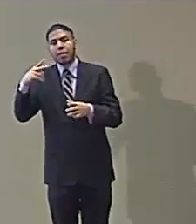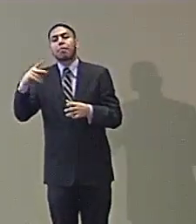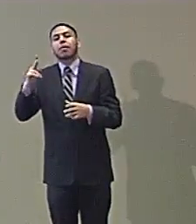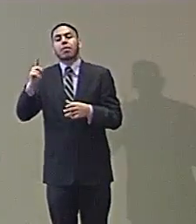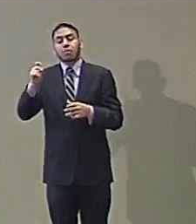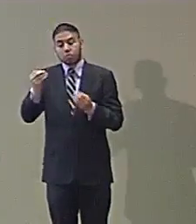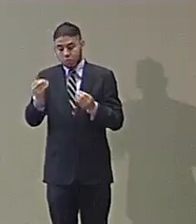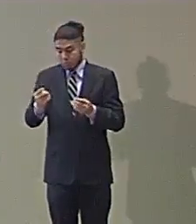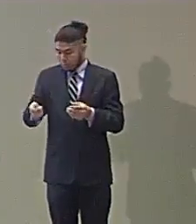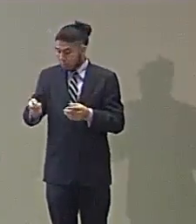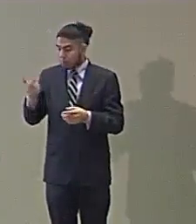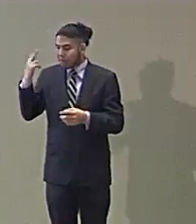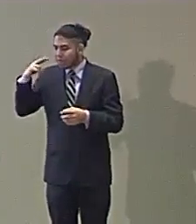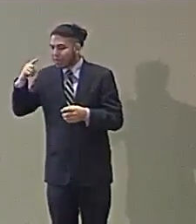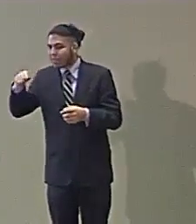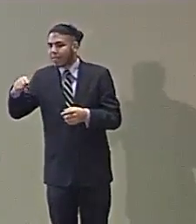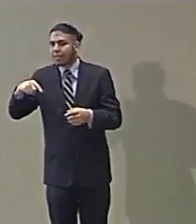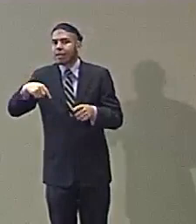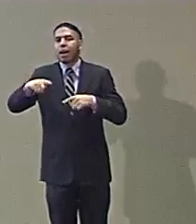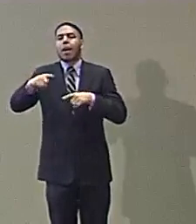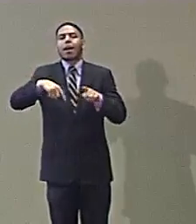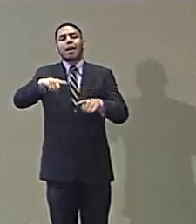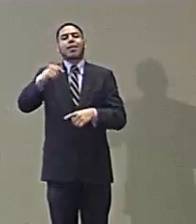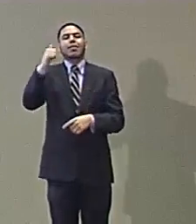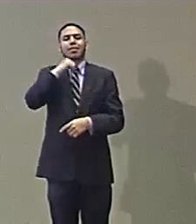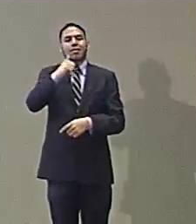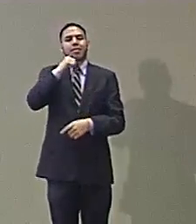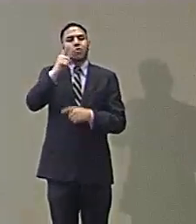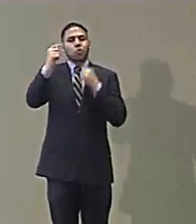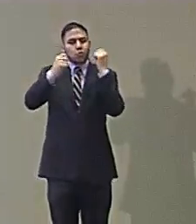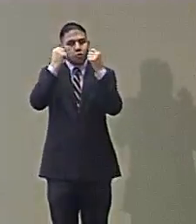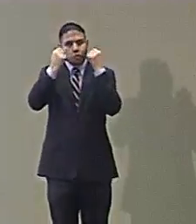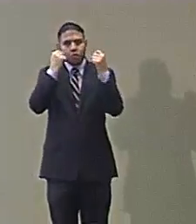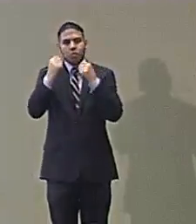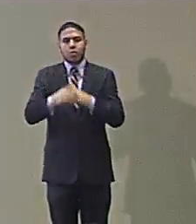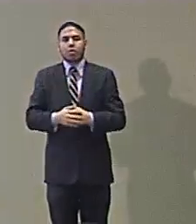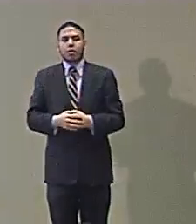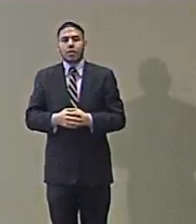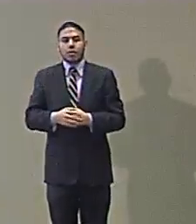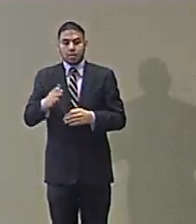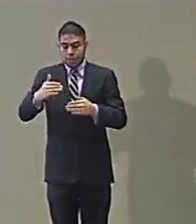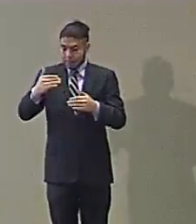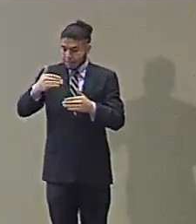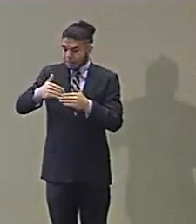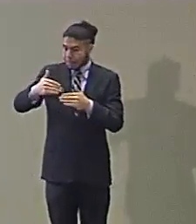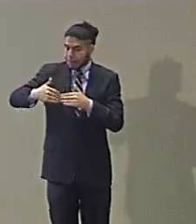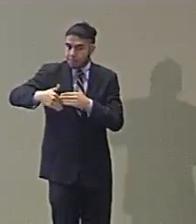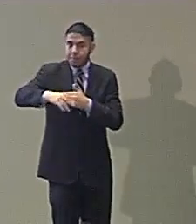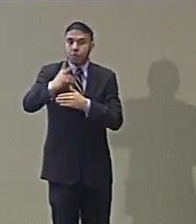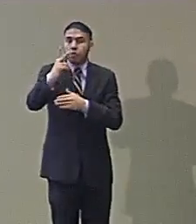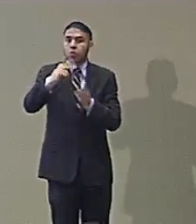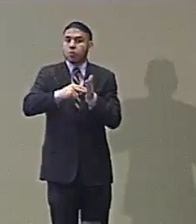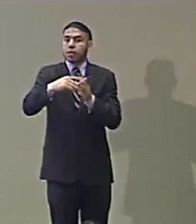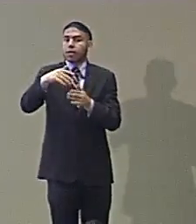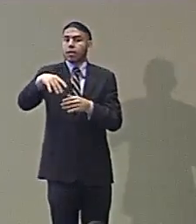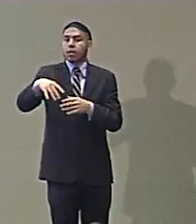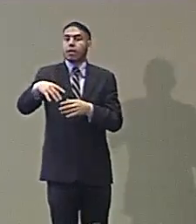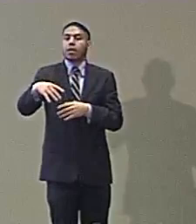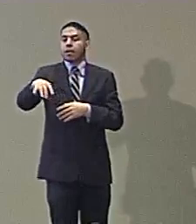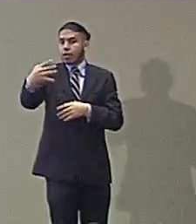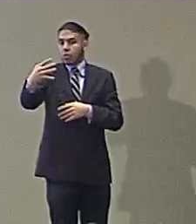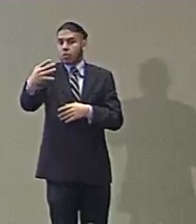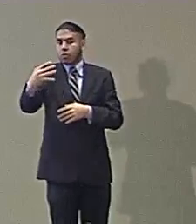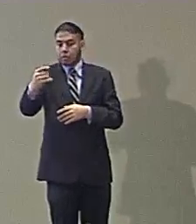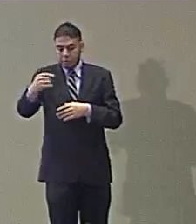esos viajeros ya eran turistas ahora a partir del 2014 a la fecha los crecimientos siguen